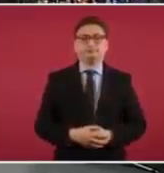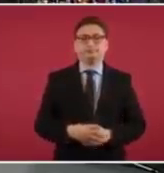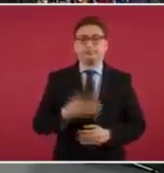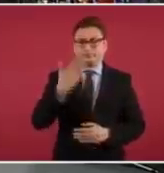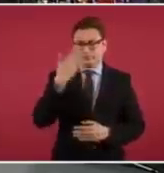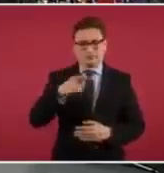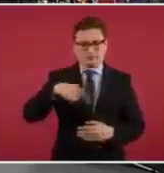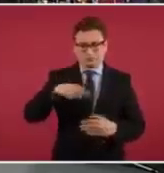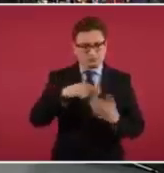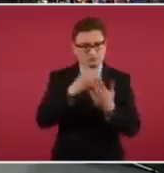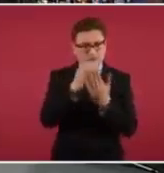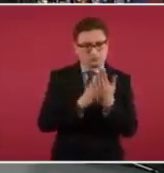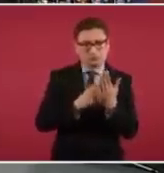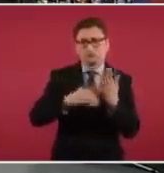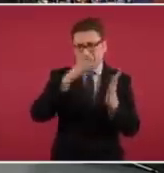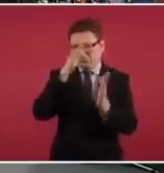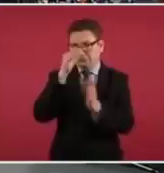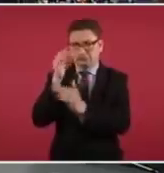tratado